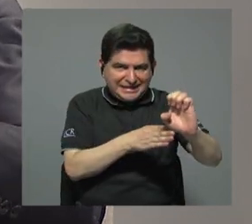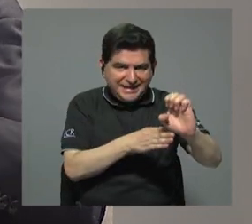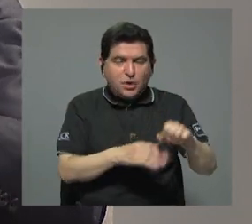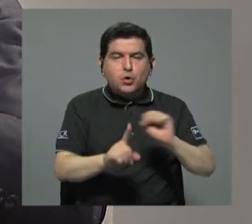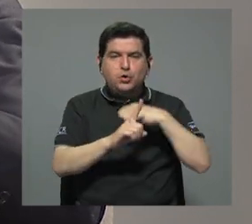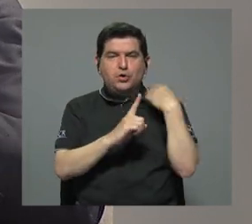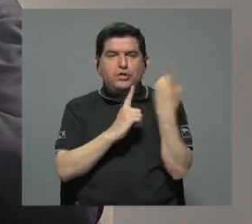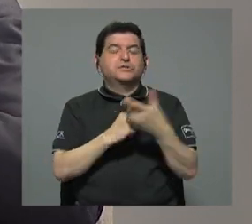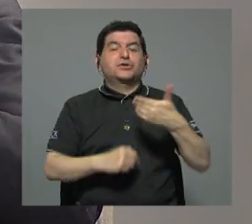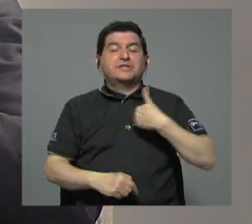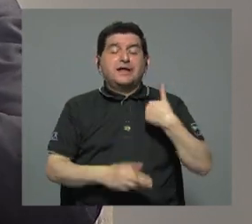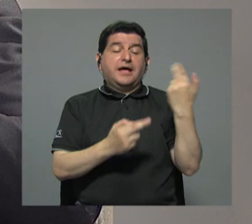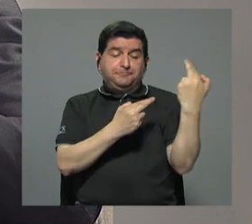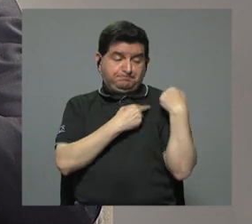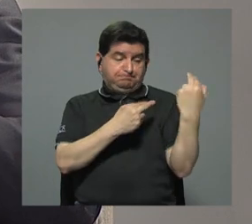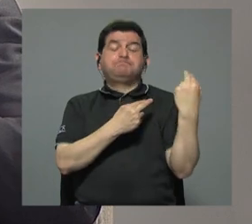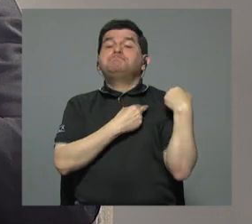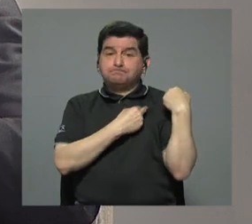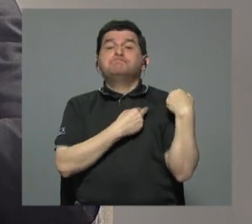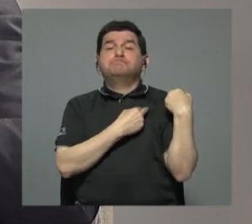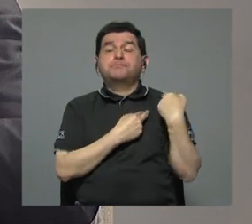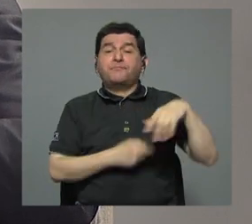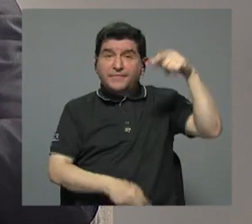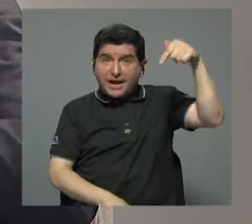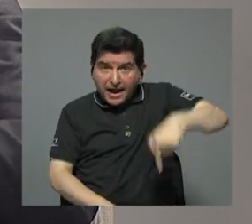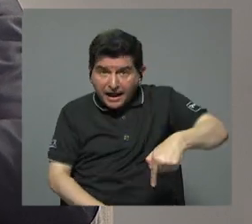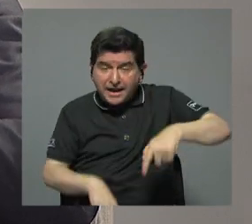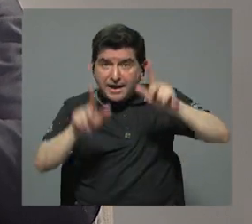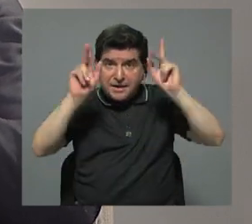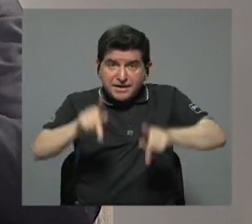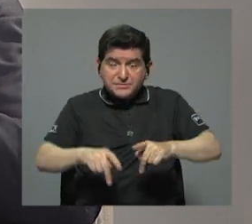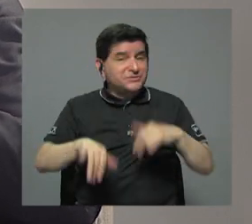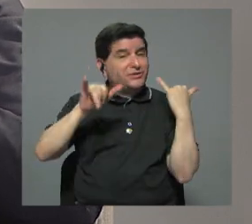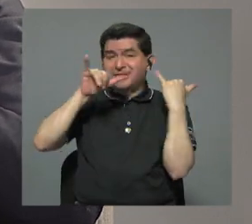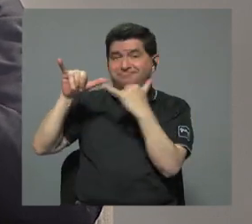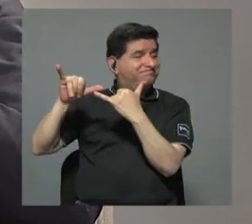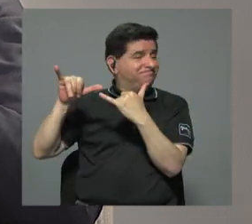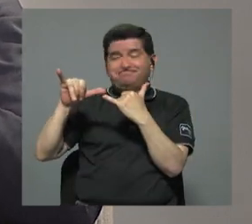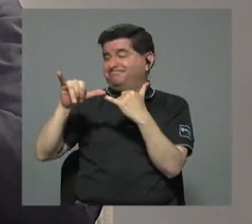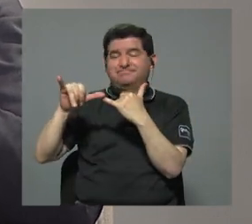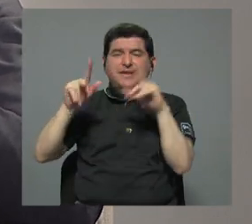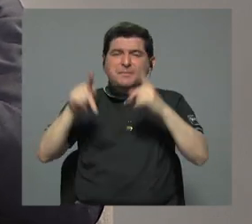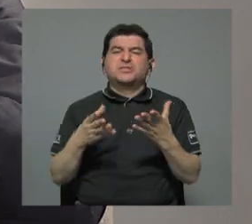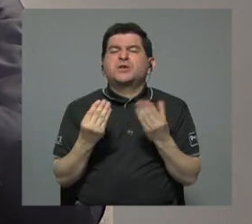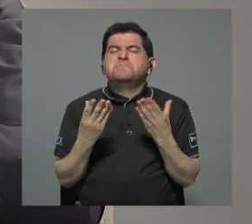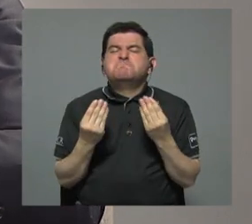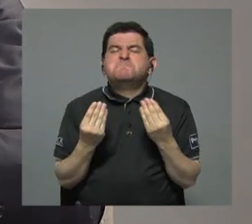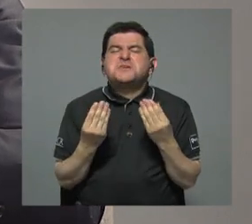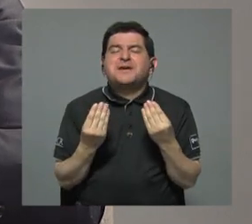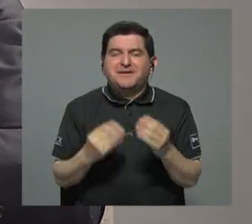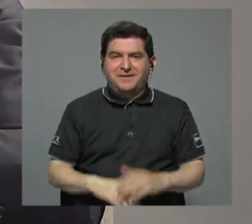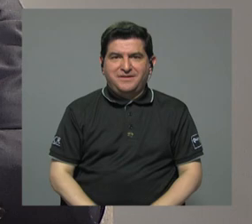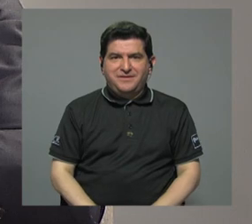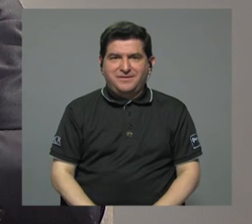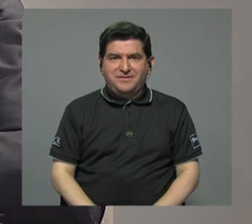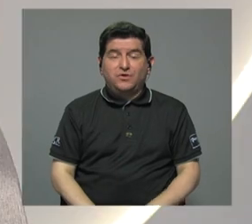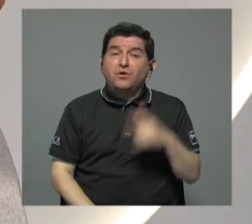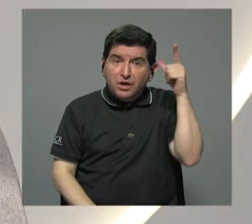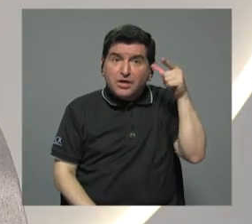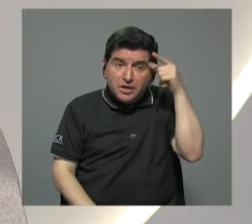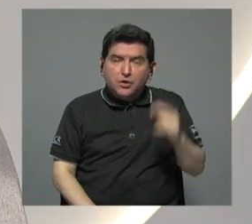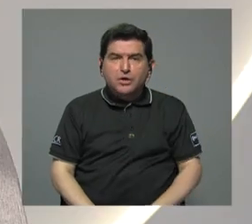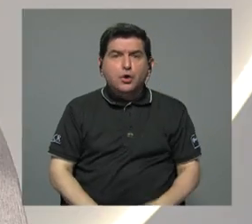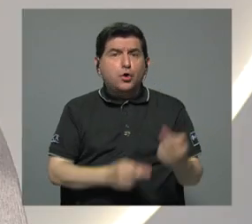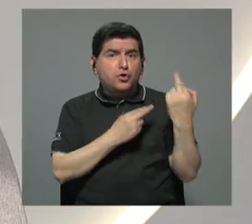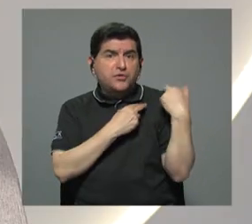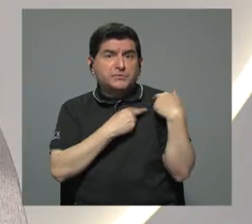sociedad también tiene una gran responsabilidad porque aquí la gente no denuncia a la gente le da temor entonces es comprensible echarle la